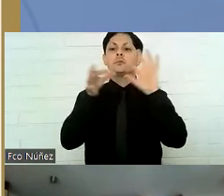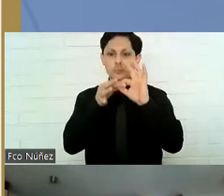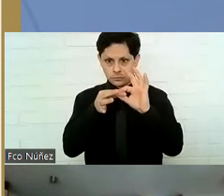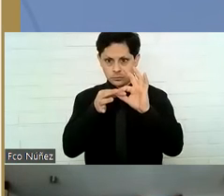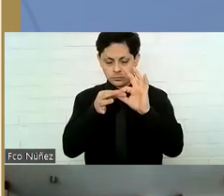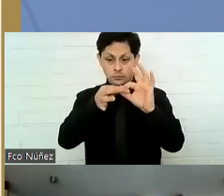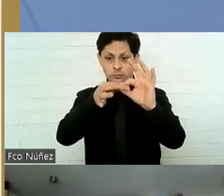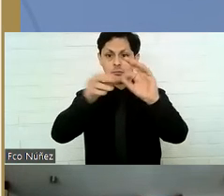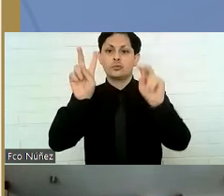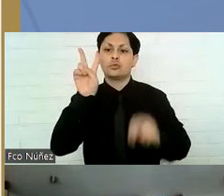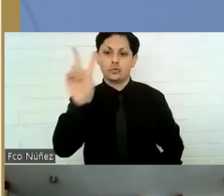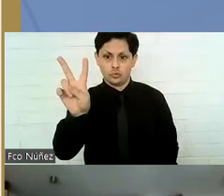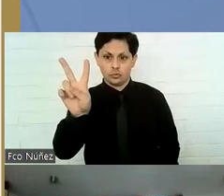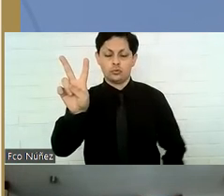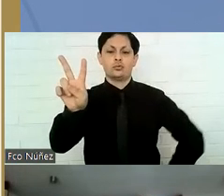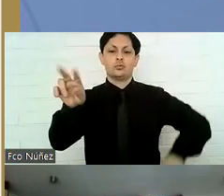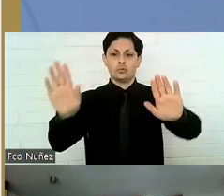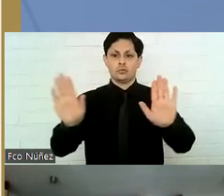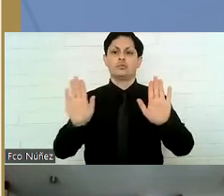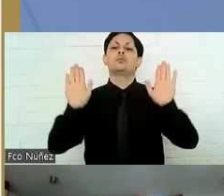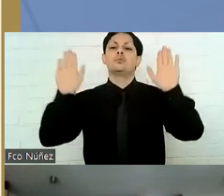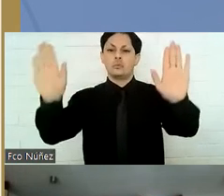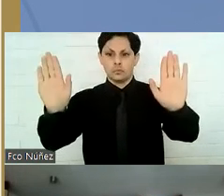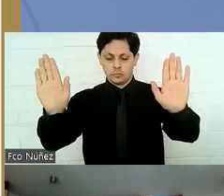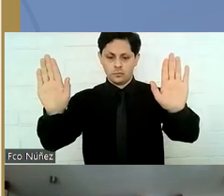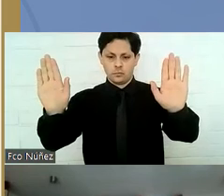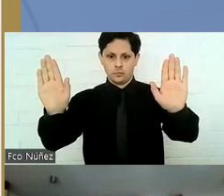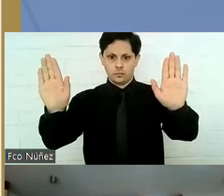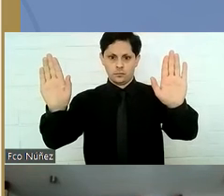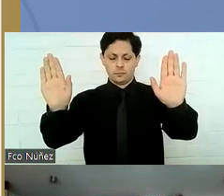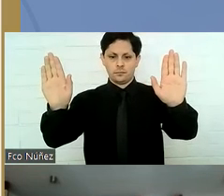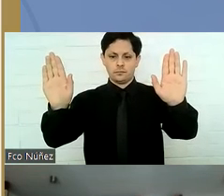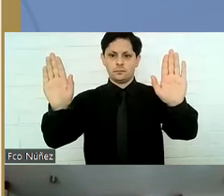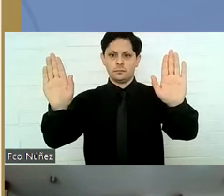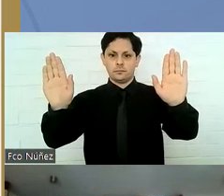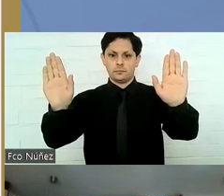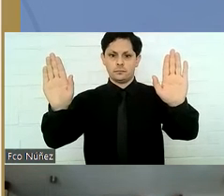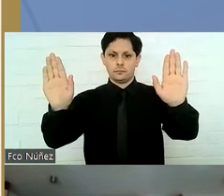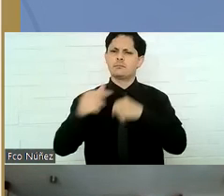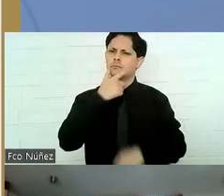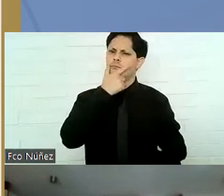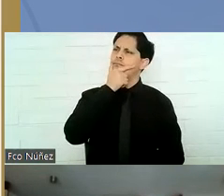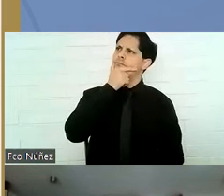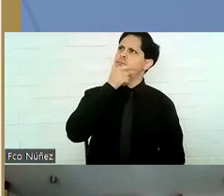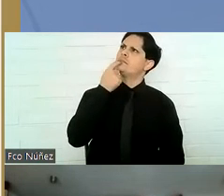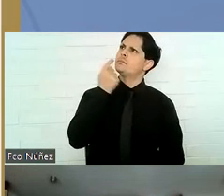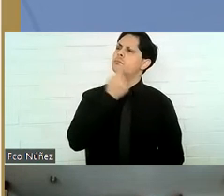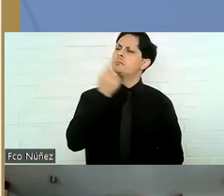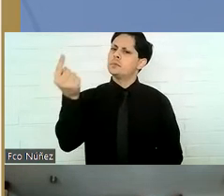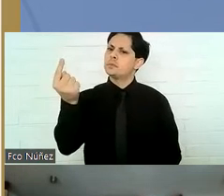planteo de esta interrogación sobre la diferencia.